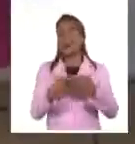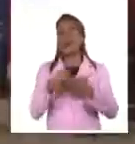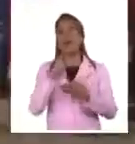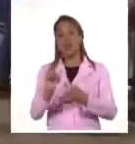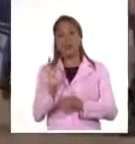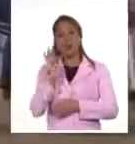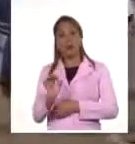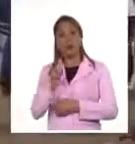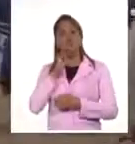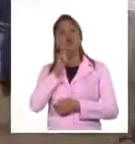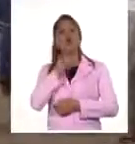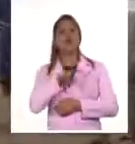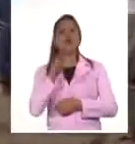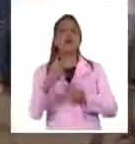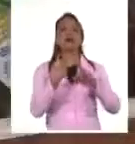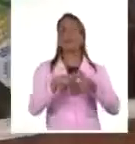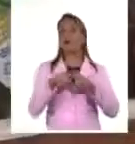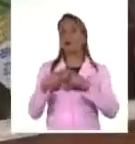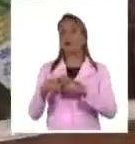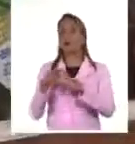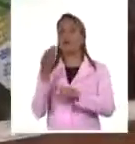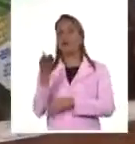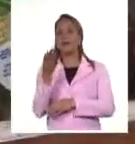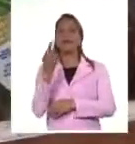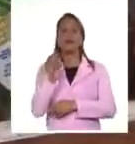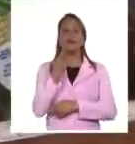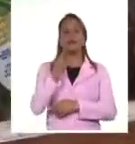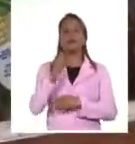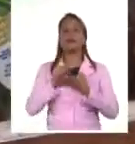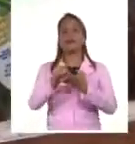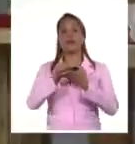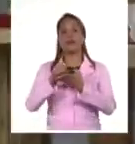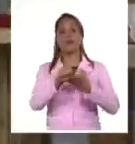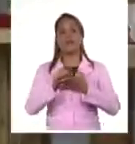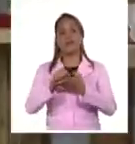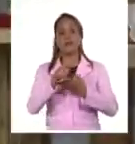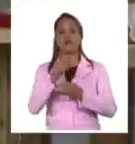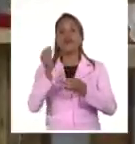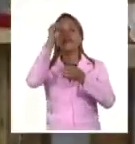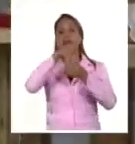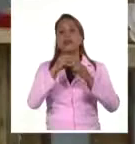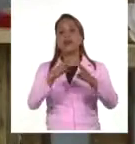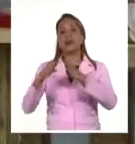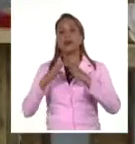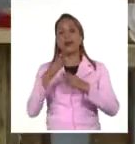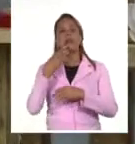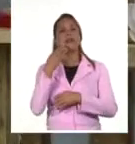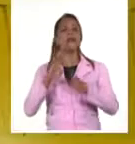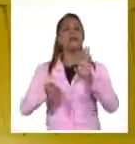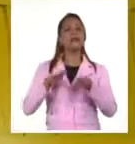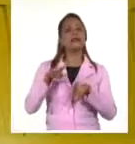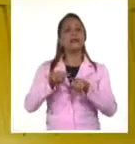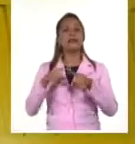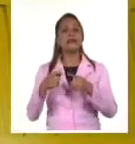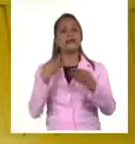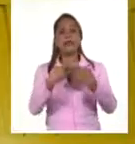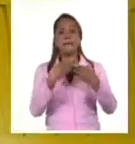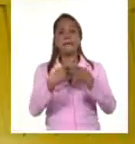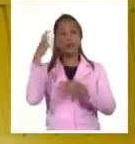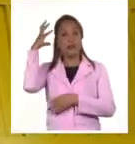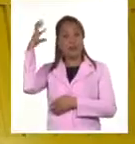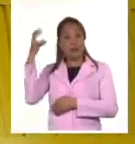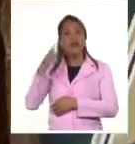hallar soluciones a las demandas insatisfechas de bienes y servicios en las comunidades. Eso dependerá en buena medida de que la empresa estatal